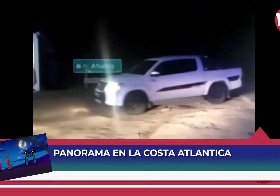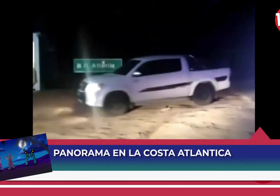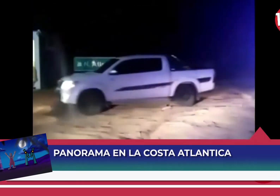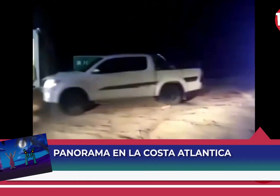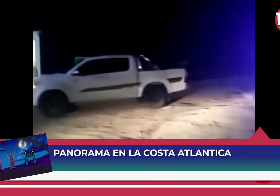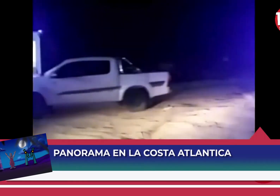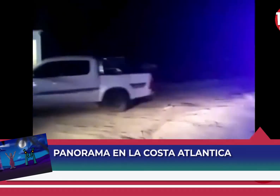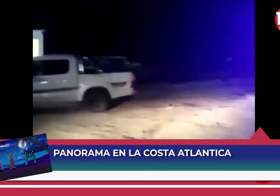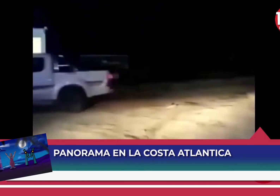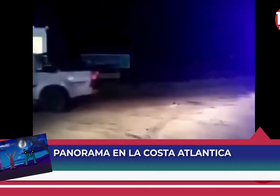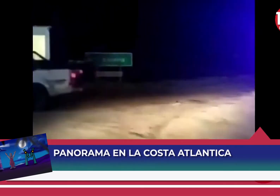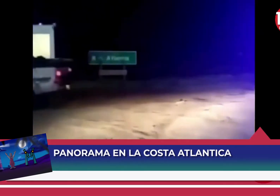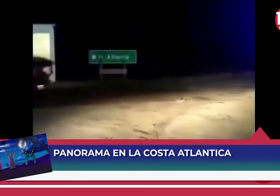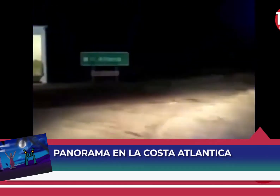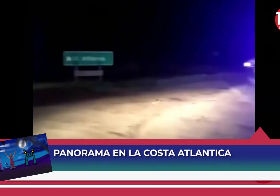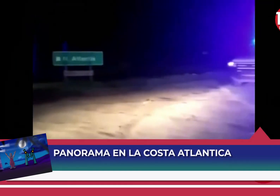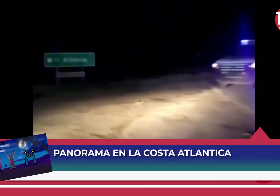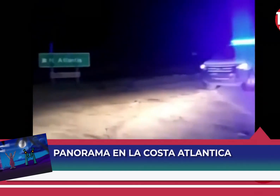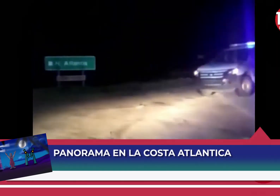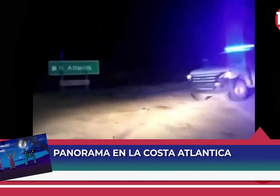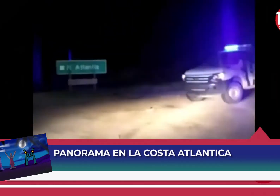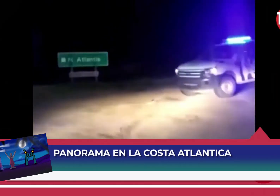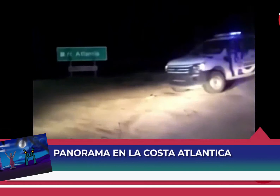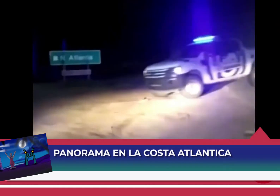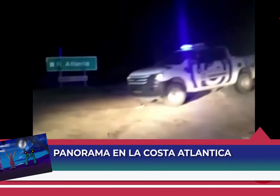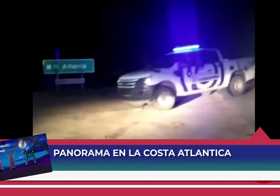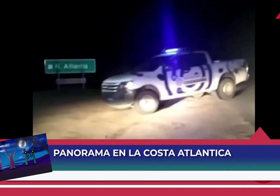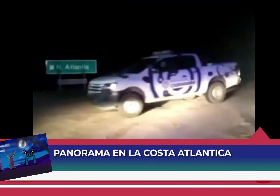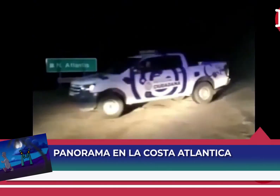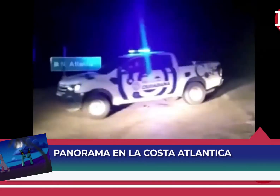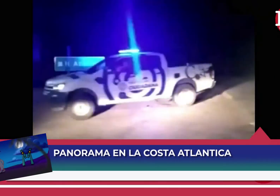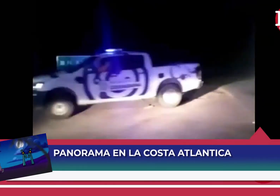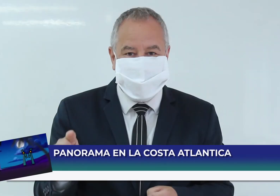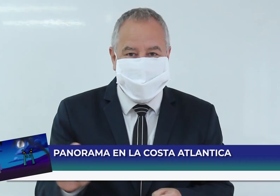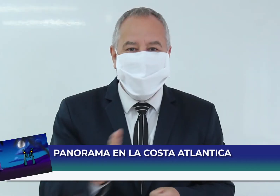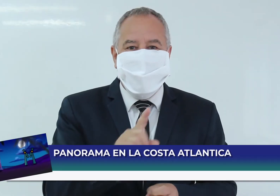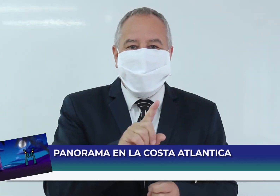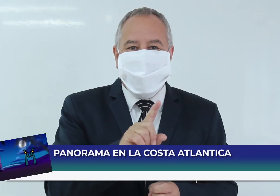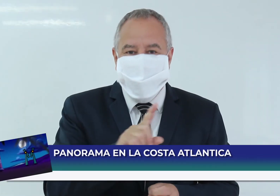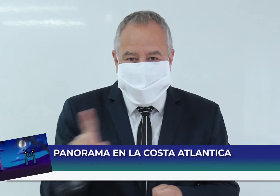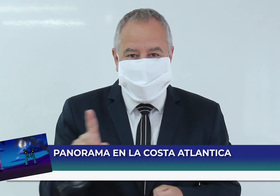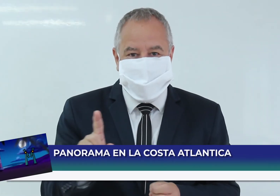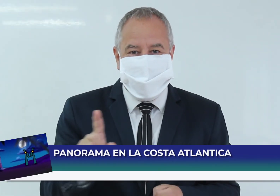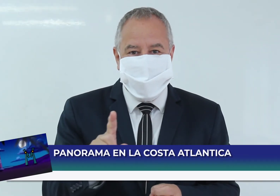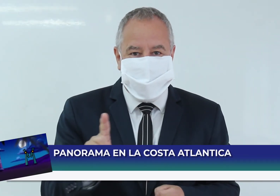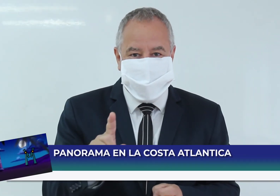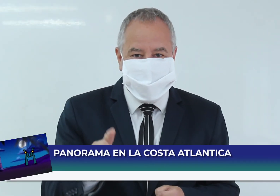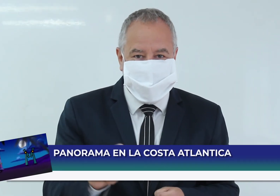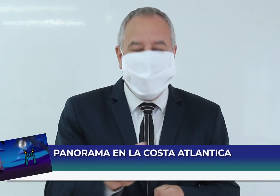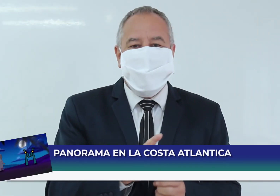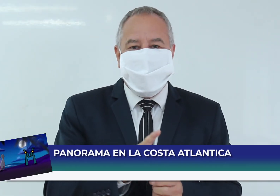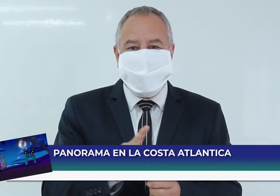se sabe que hay 200 casos de coronavirus positivos derivados de esa fiesta clandestina, que no se está